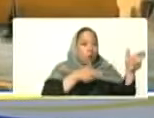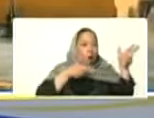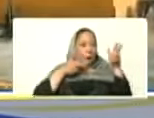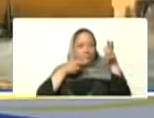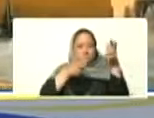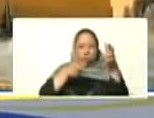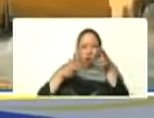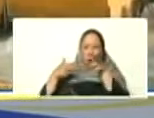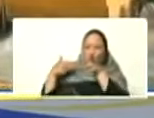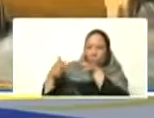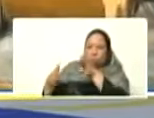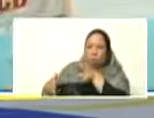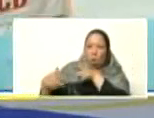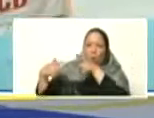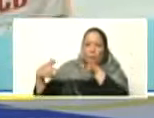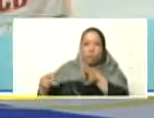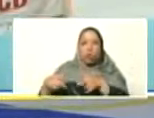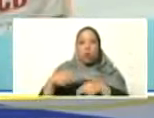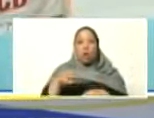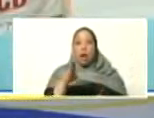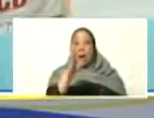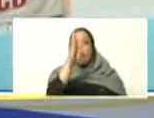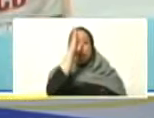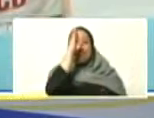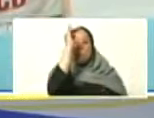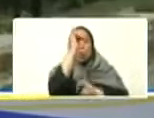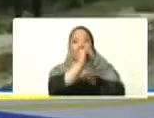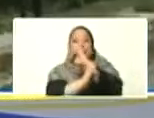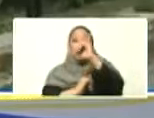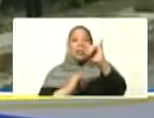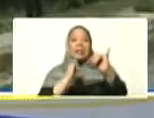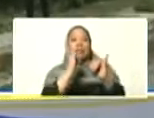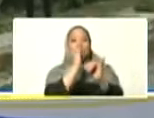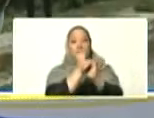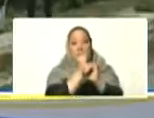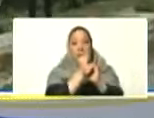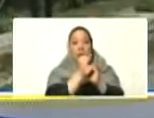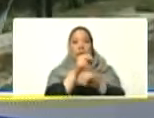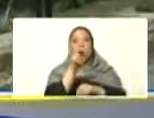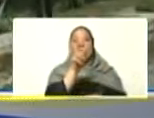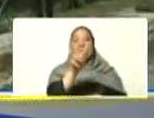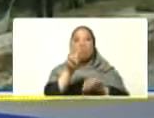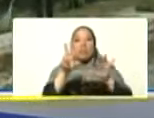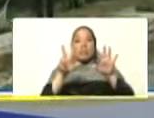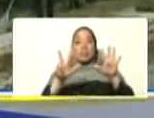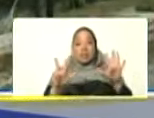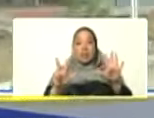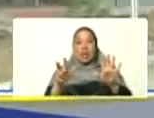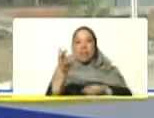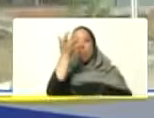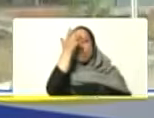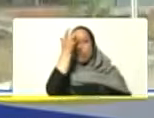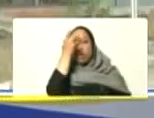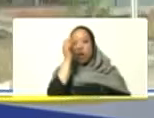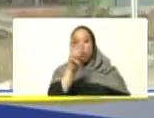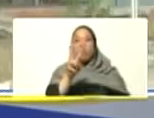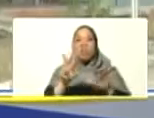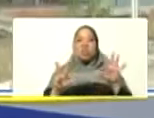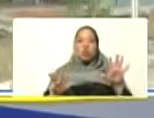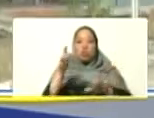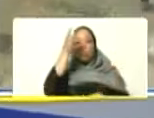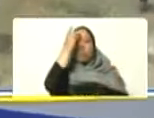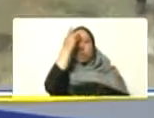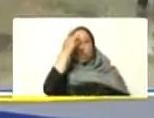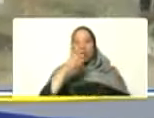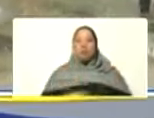del alzamiento contra el Fondo Monetario Internacional del 27 y 28 de febrero del año 89.